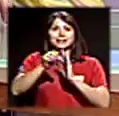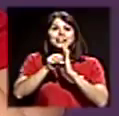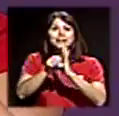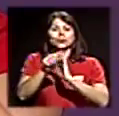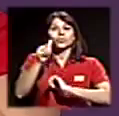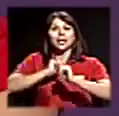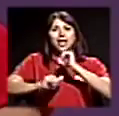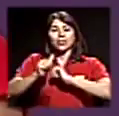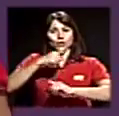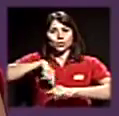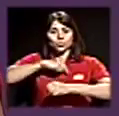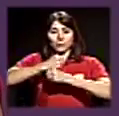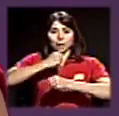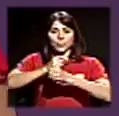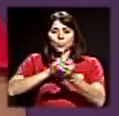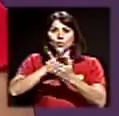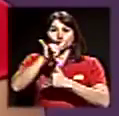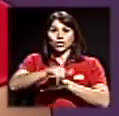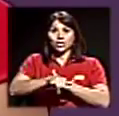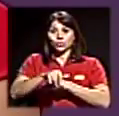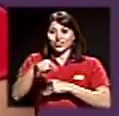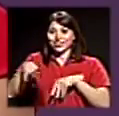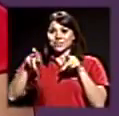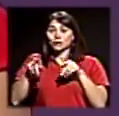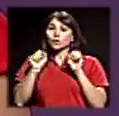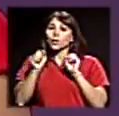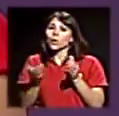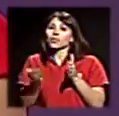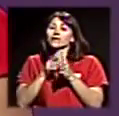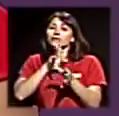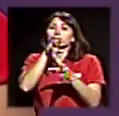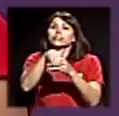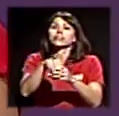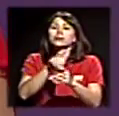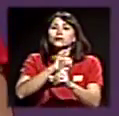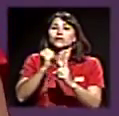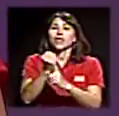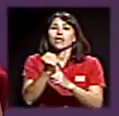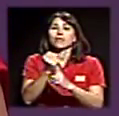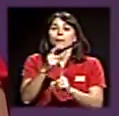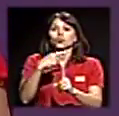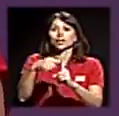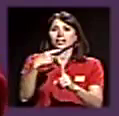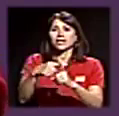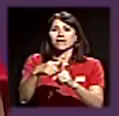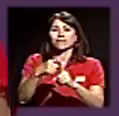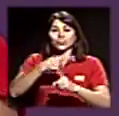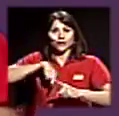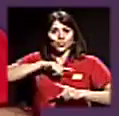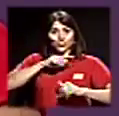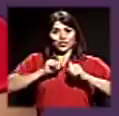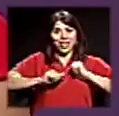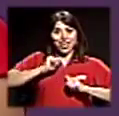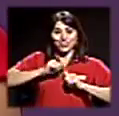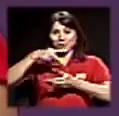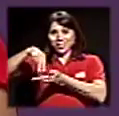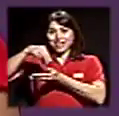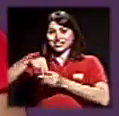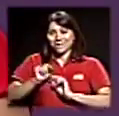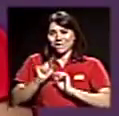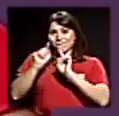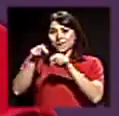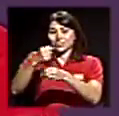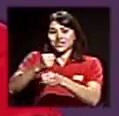trabajamos un proyecto de inserción positiva a la sociedad, llevando teatro y danza a las cárceles. Hemos trabajado con adultos mayores,